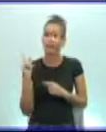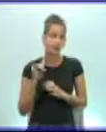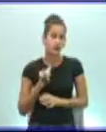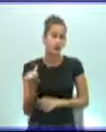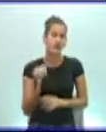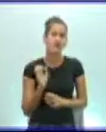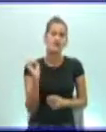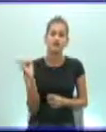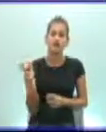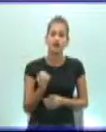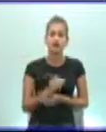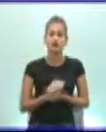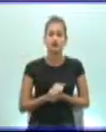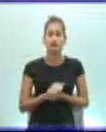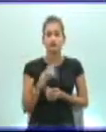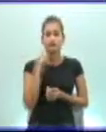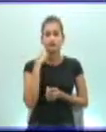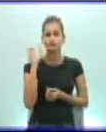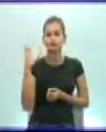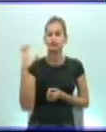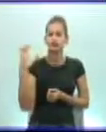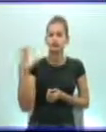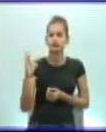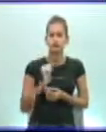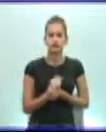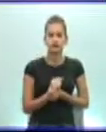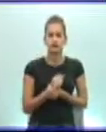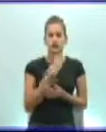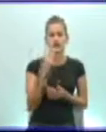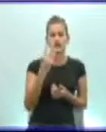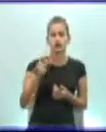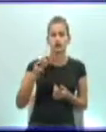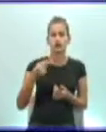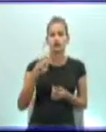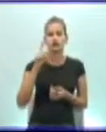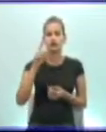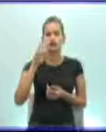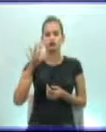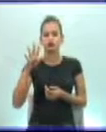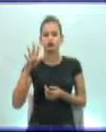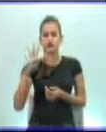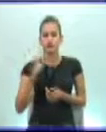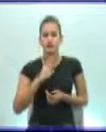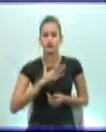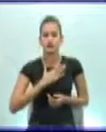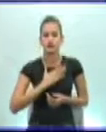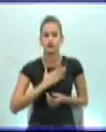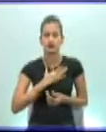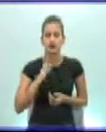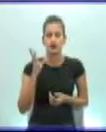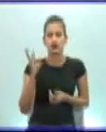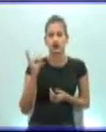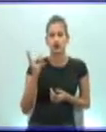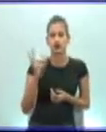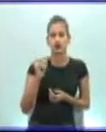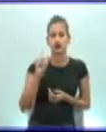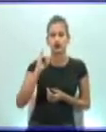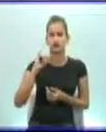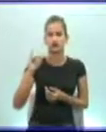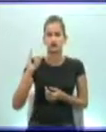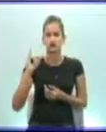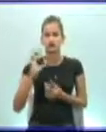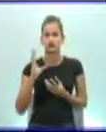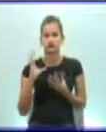el inciso C. 3,14 pertenece a los números irracionales. Muchos estudiantes en exámenes que ha aparecido este